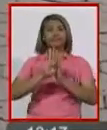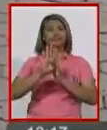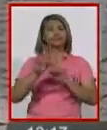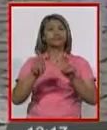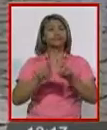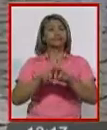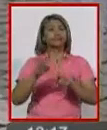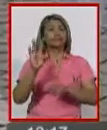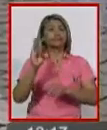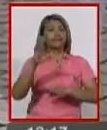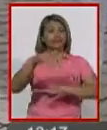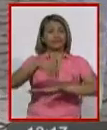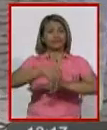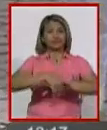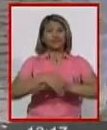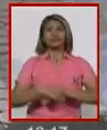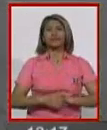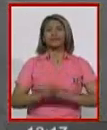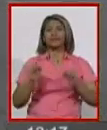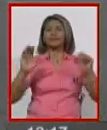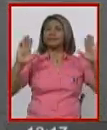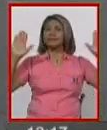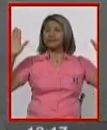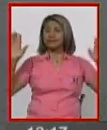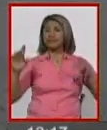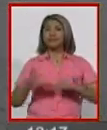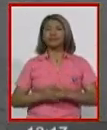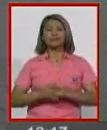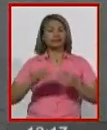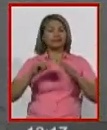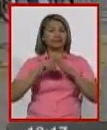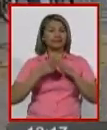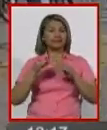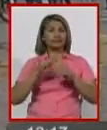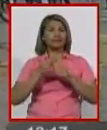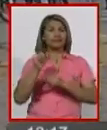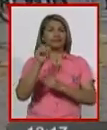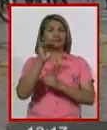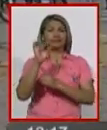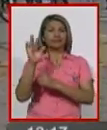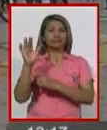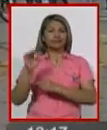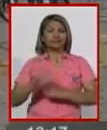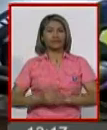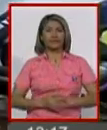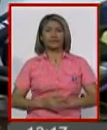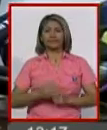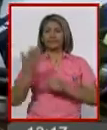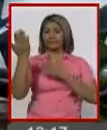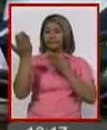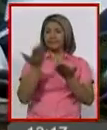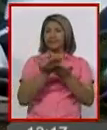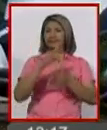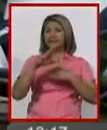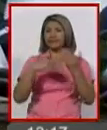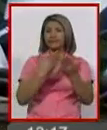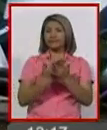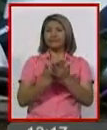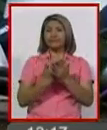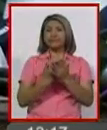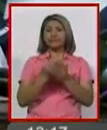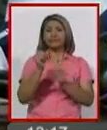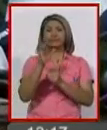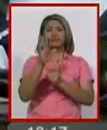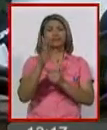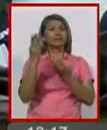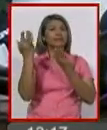adelante a partir de las 7 de la noche en el Cristo Redentor. Allí van a encender varias teas. Los invitamos a todos a que su luz sea